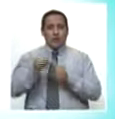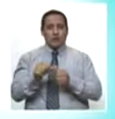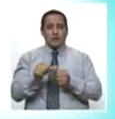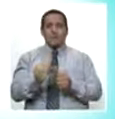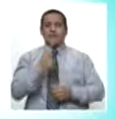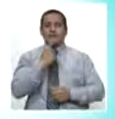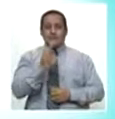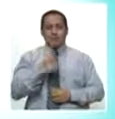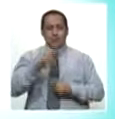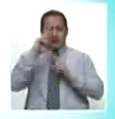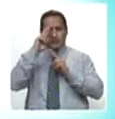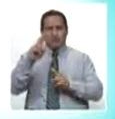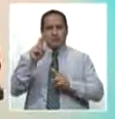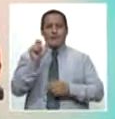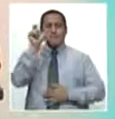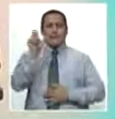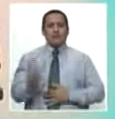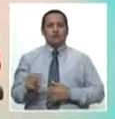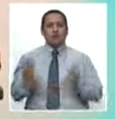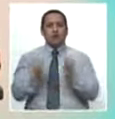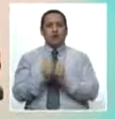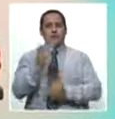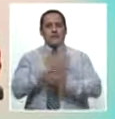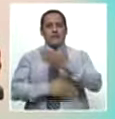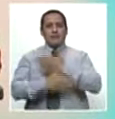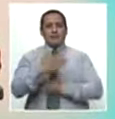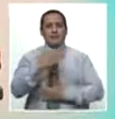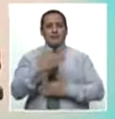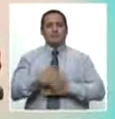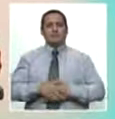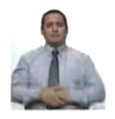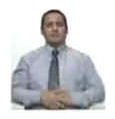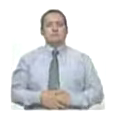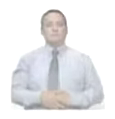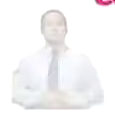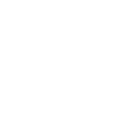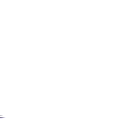Recuerda, dígalo con respeto. Persona con discapacidad.